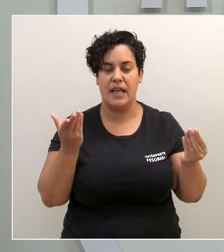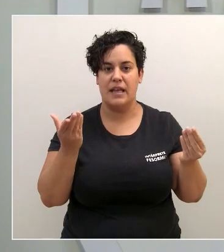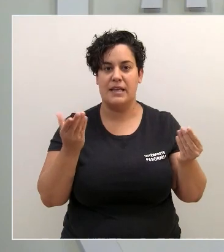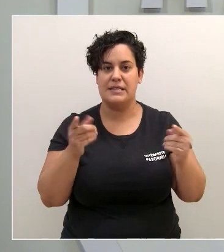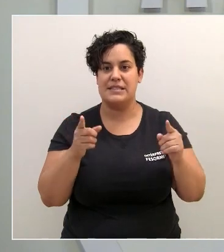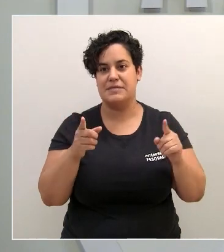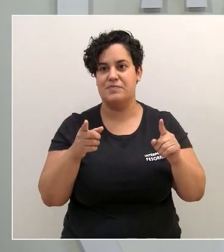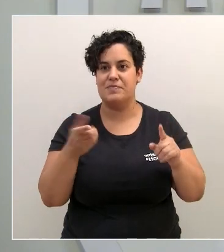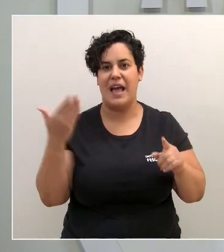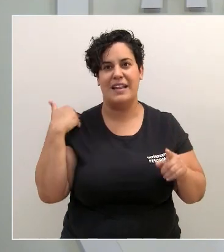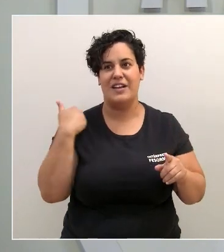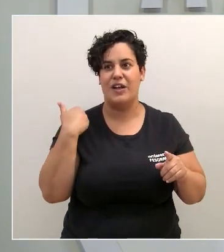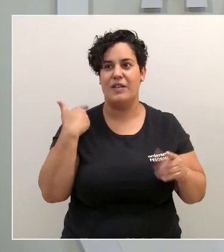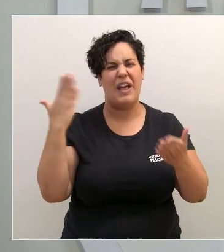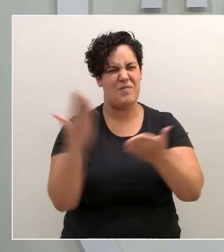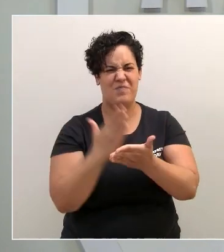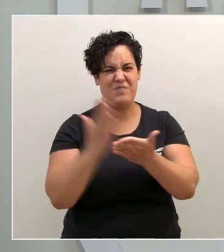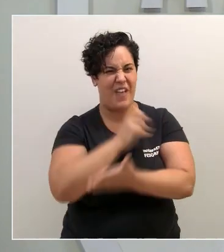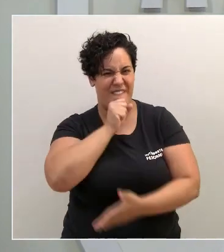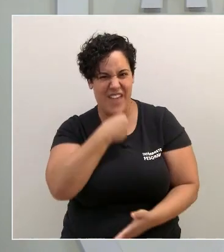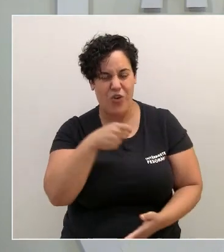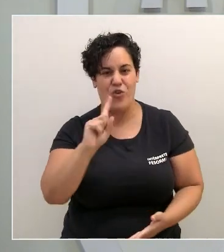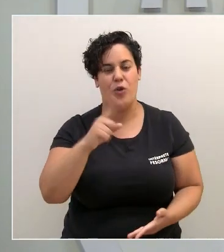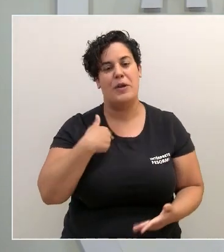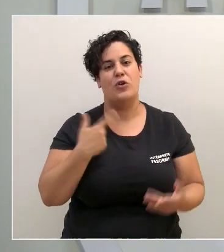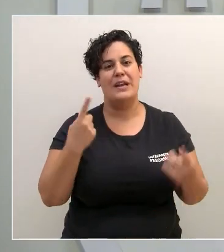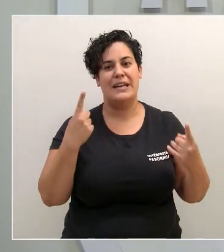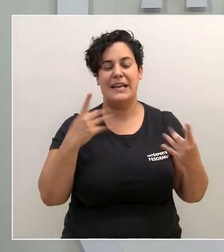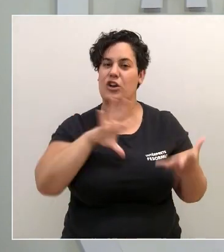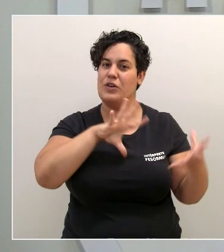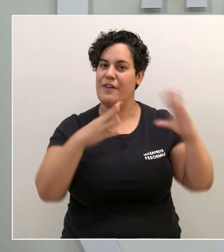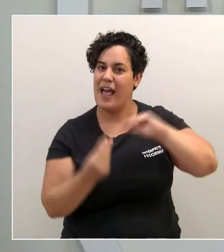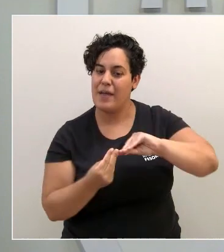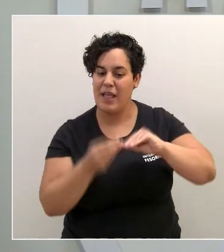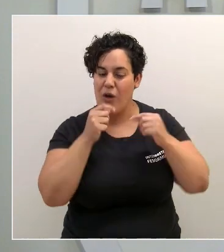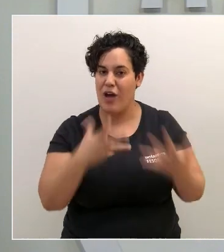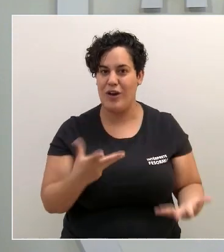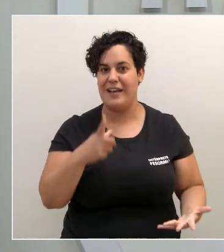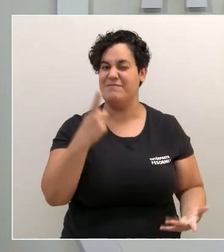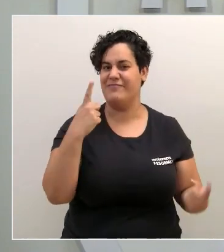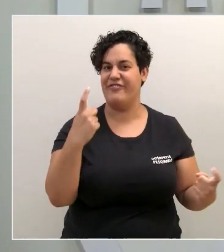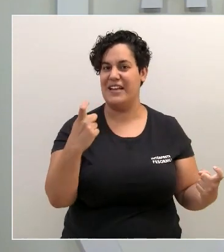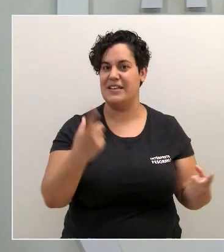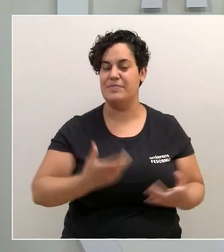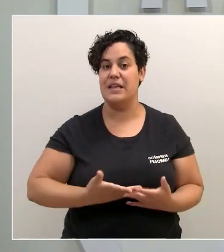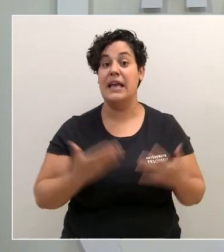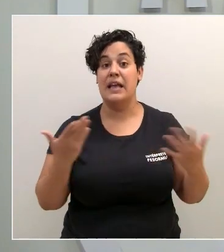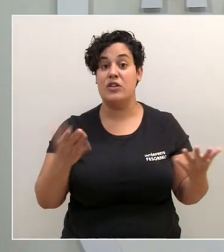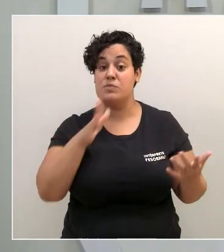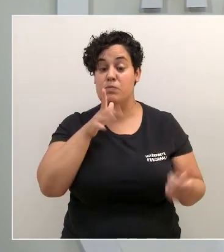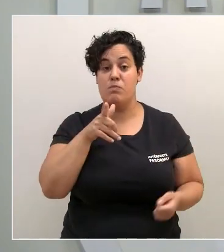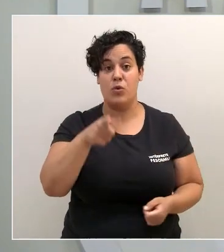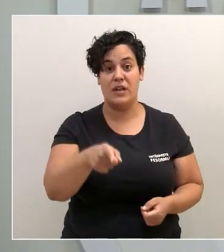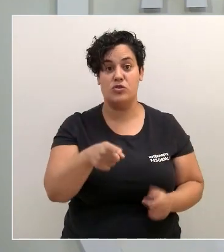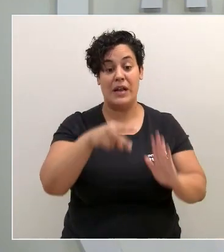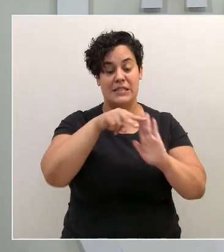anteriores, o no iba a decir desfasados, pero sí es cierto que no adaptados a la realidad actual, consideramos que no debíamos aplicar